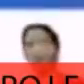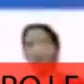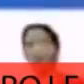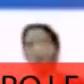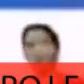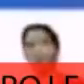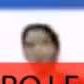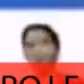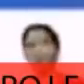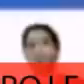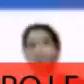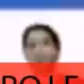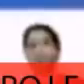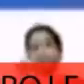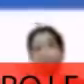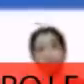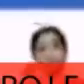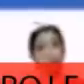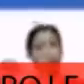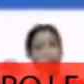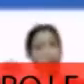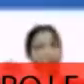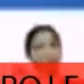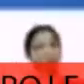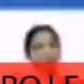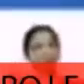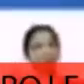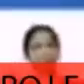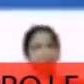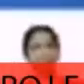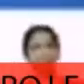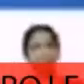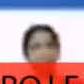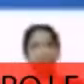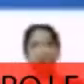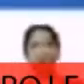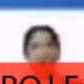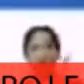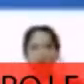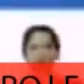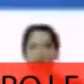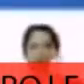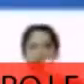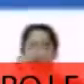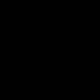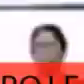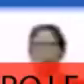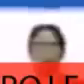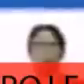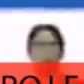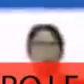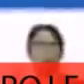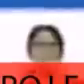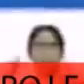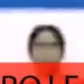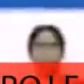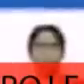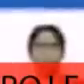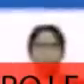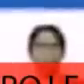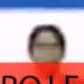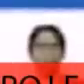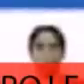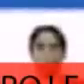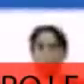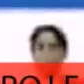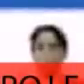constitución, del librito ridículo este, por supuesto no vamos ni a la esquina. Y no importa quién diga lo contrario, no importa quién crea lo contrario, no importa quién quiera